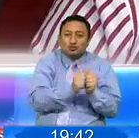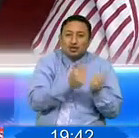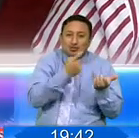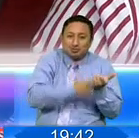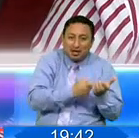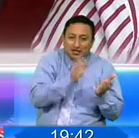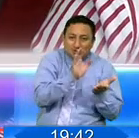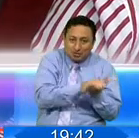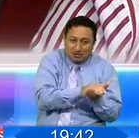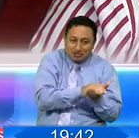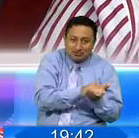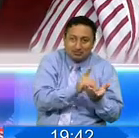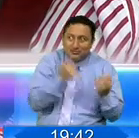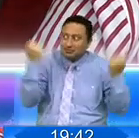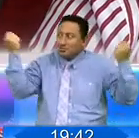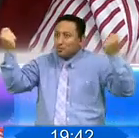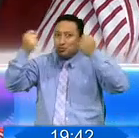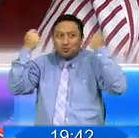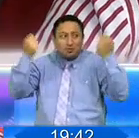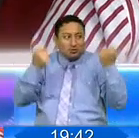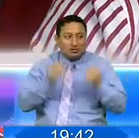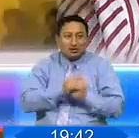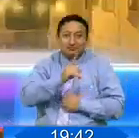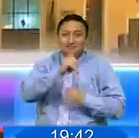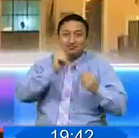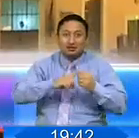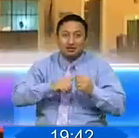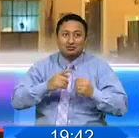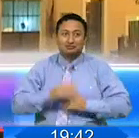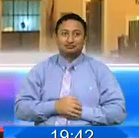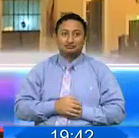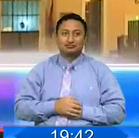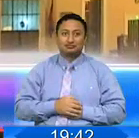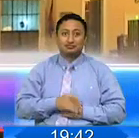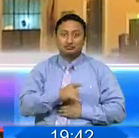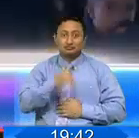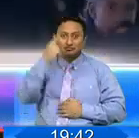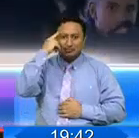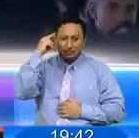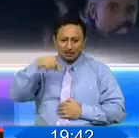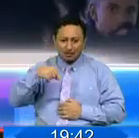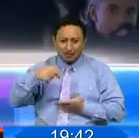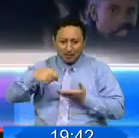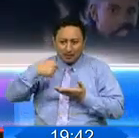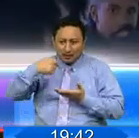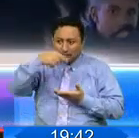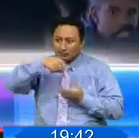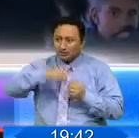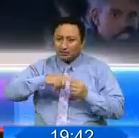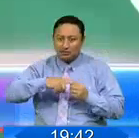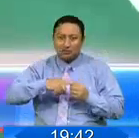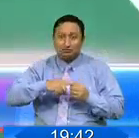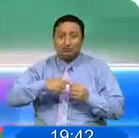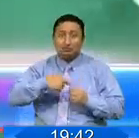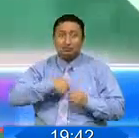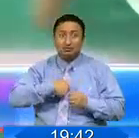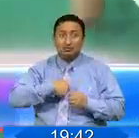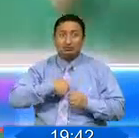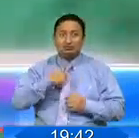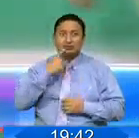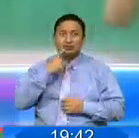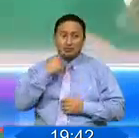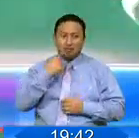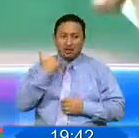la fiesta, era celebrar a Quito. Y solo de pensar en las delicias que se puede comer en Quito, a uno le dan ganas de